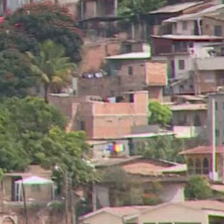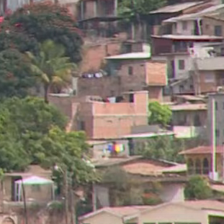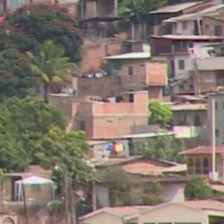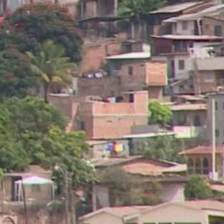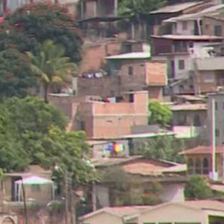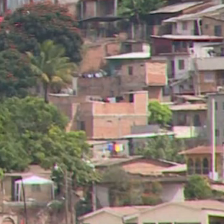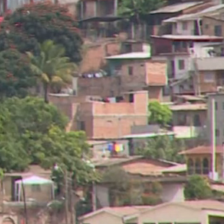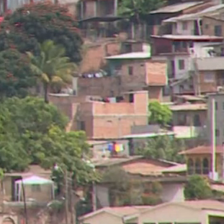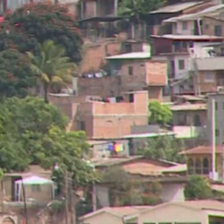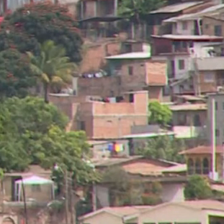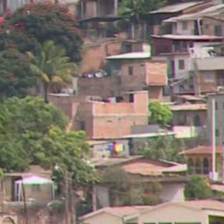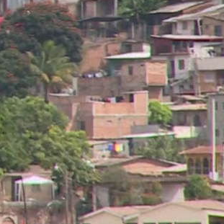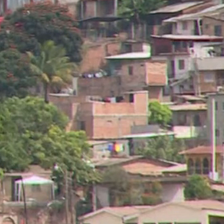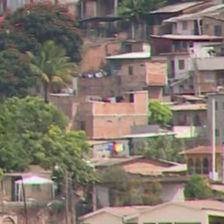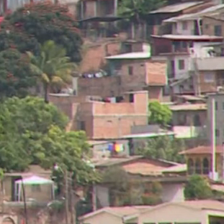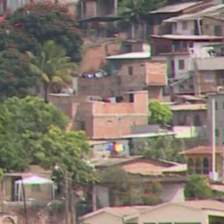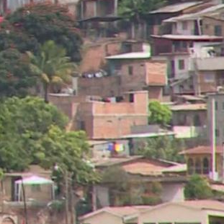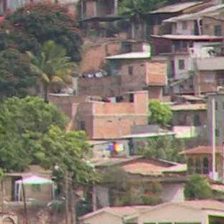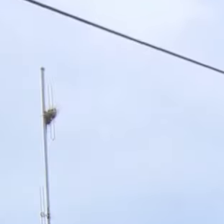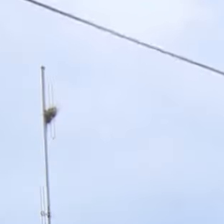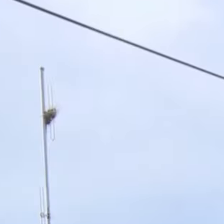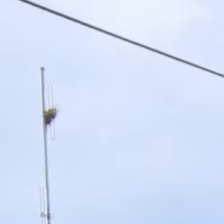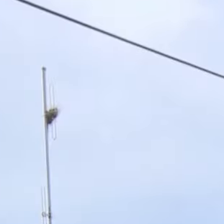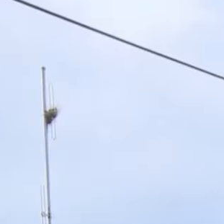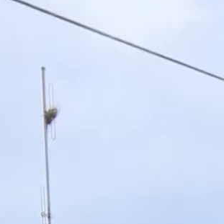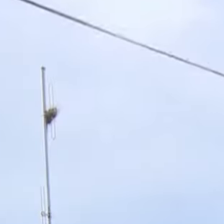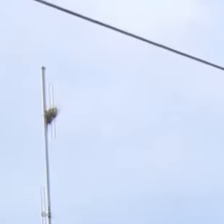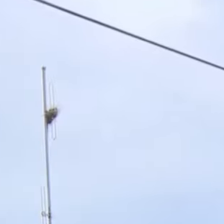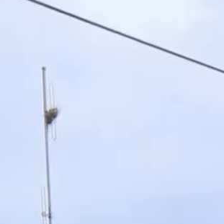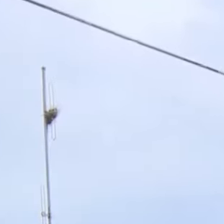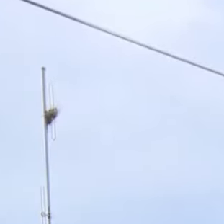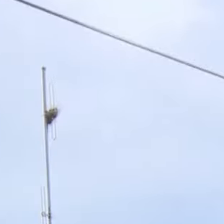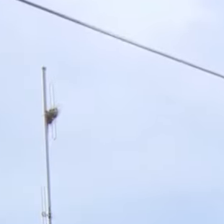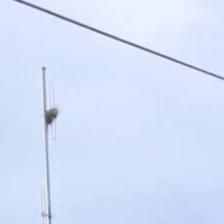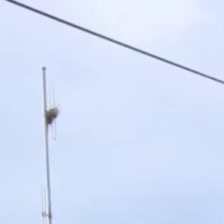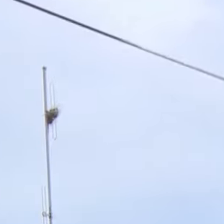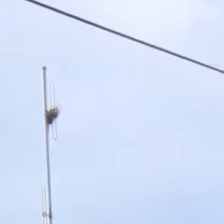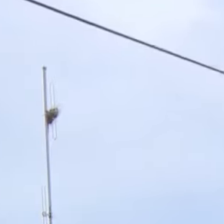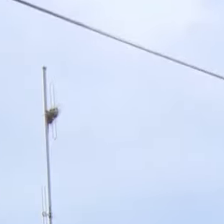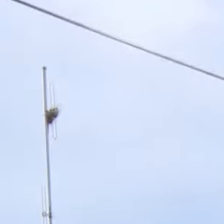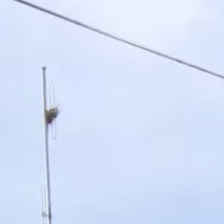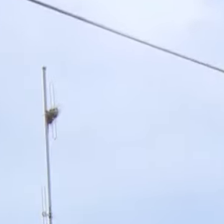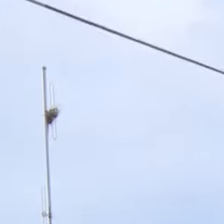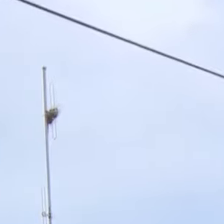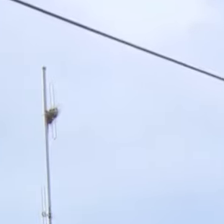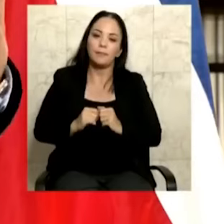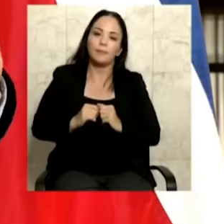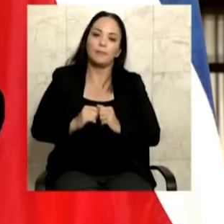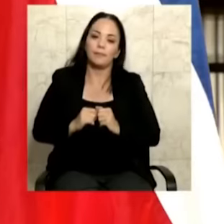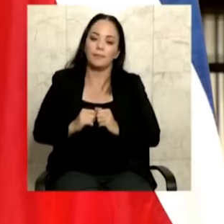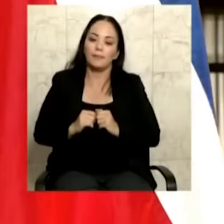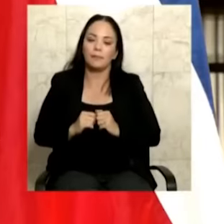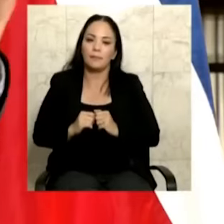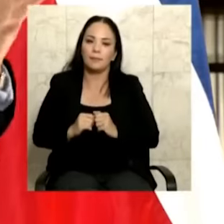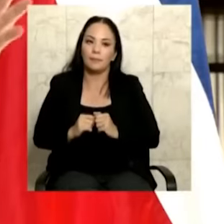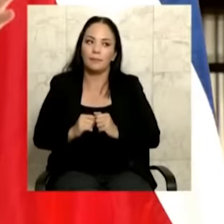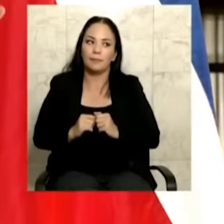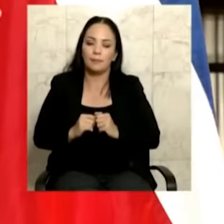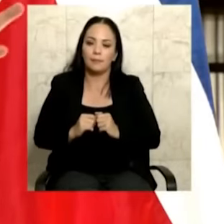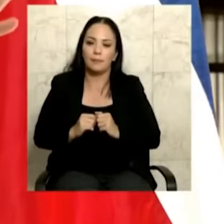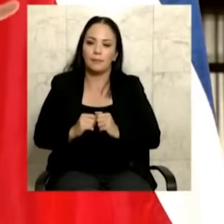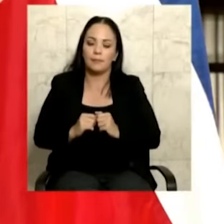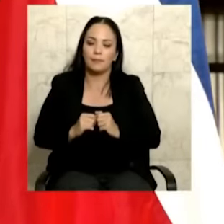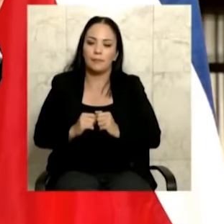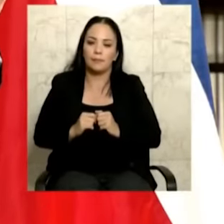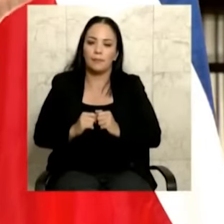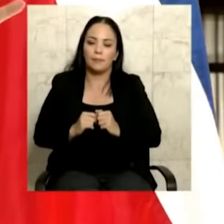estaban ingresando al país según el mandatario la visa ayudará a mantener mayor control migratorio filtrar a